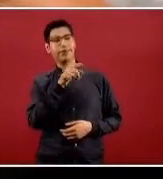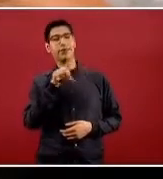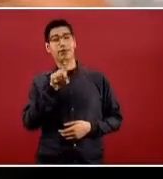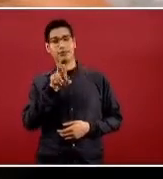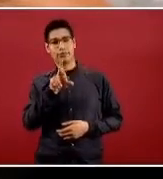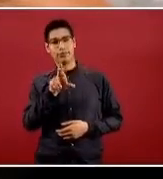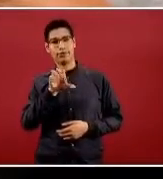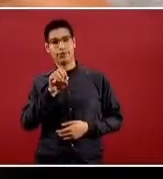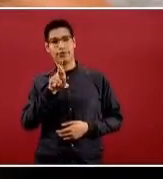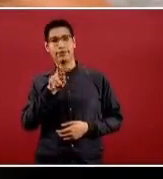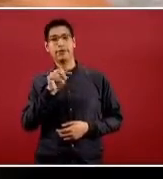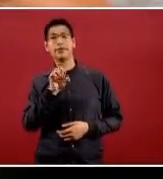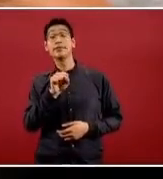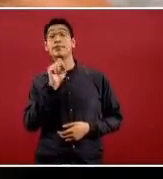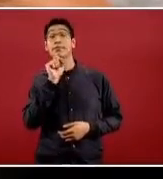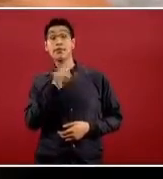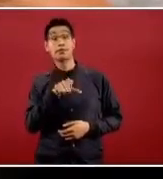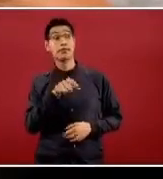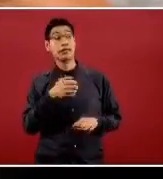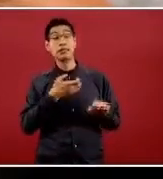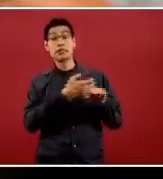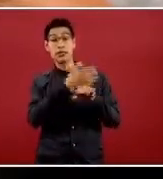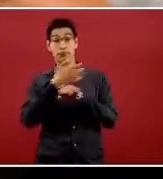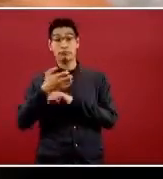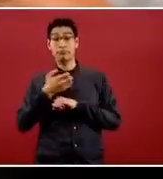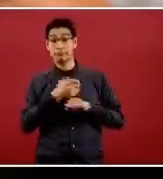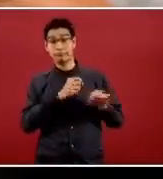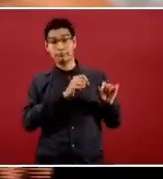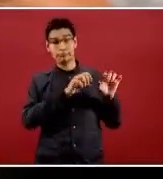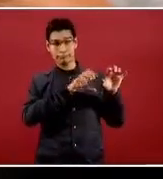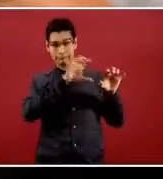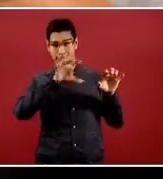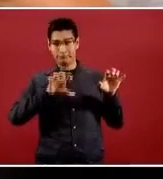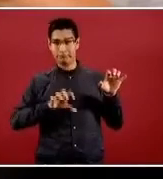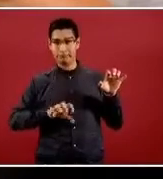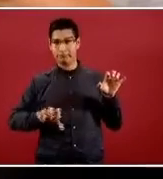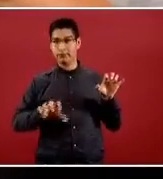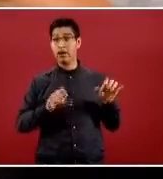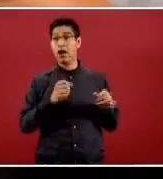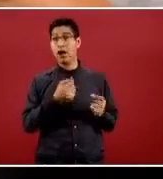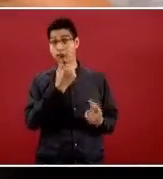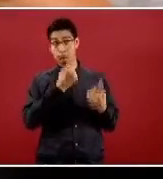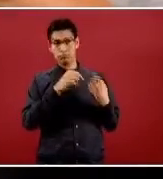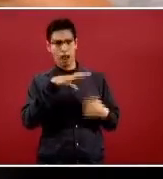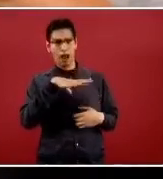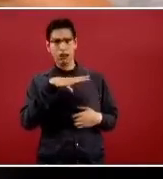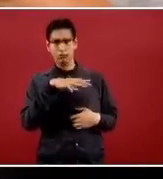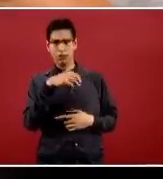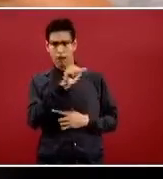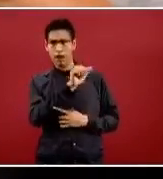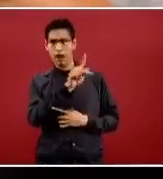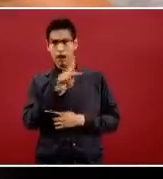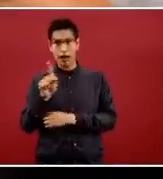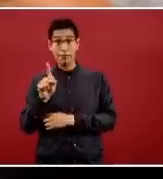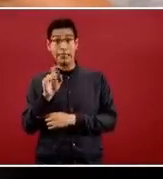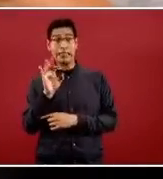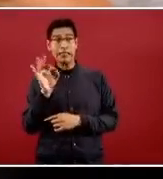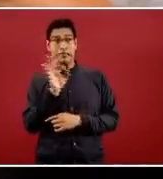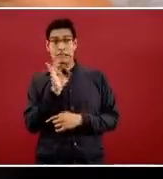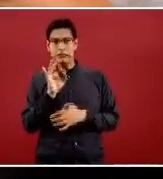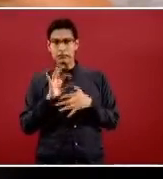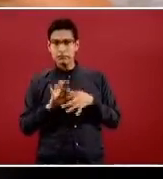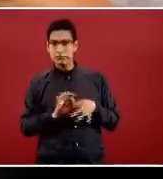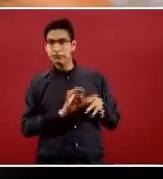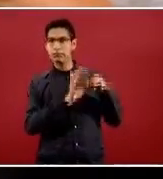que ya tienen igual aplicaciones. ¿Están pensando en hacer una convergencia de todas ellas y esto les podría ayudar en